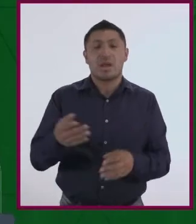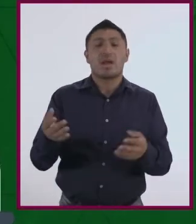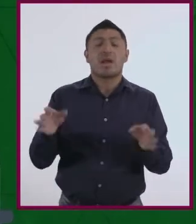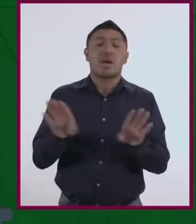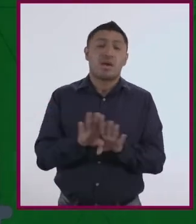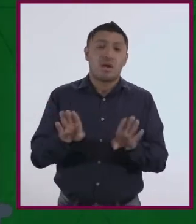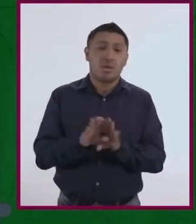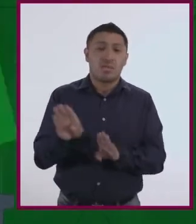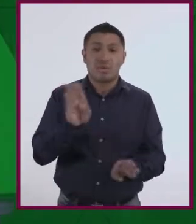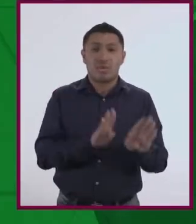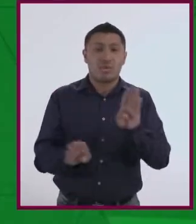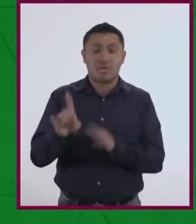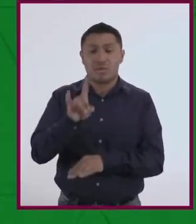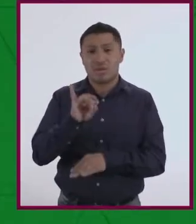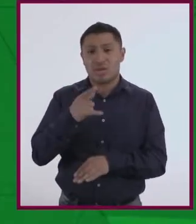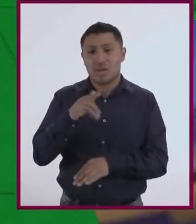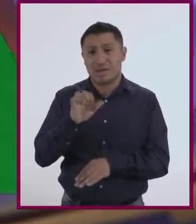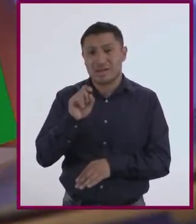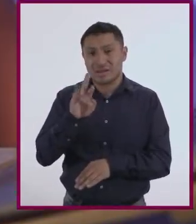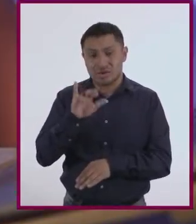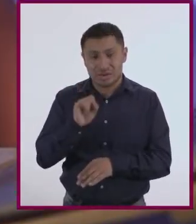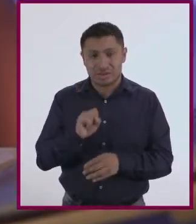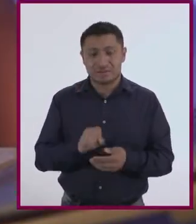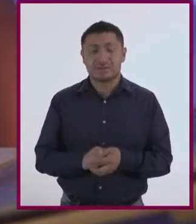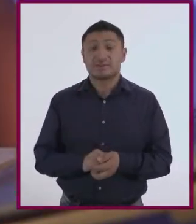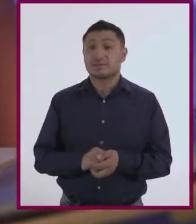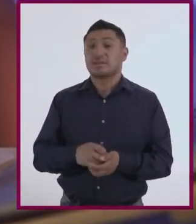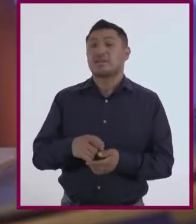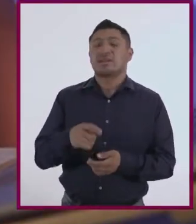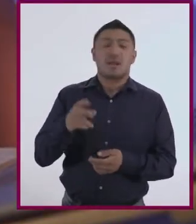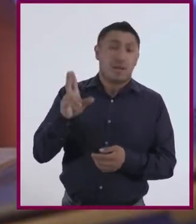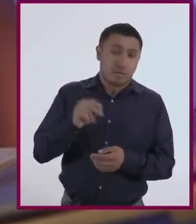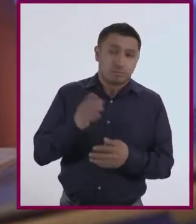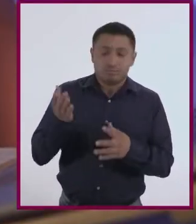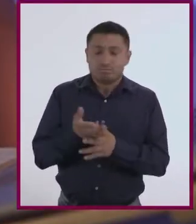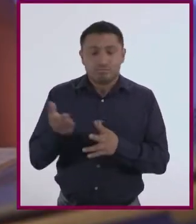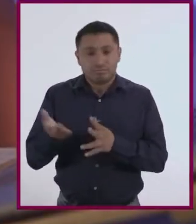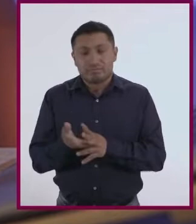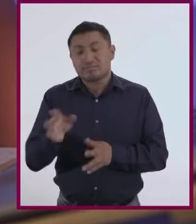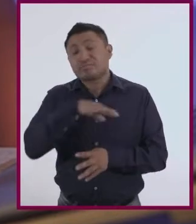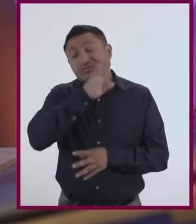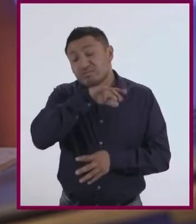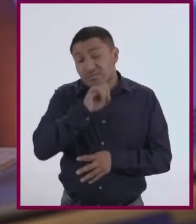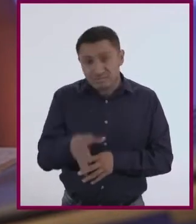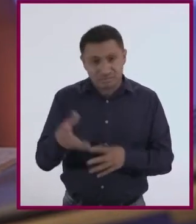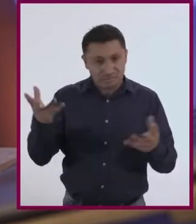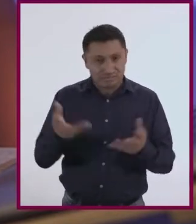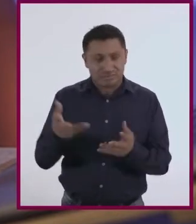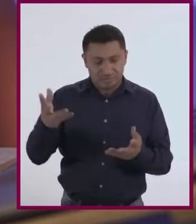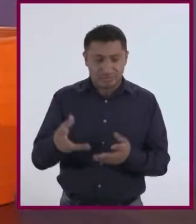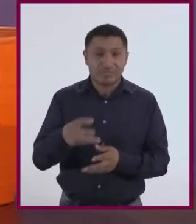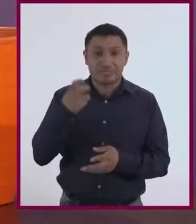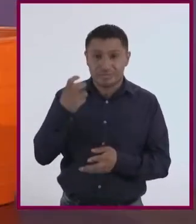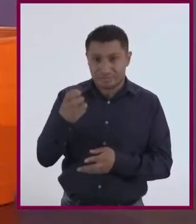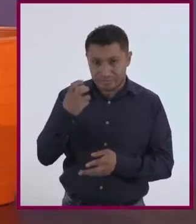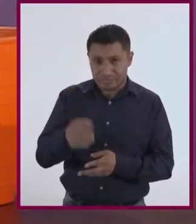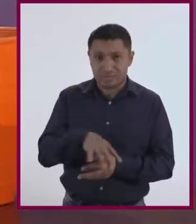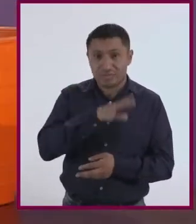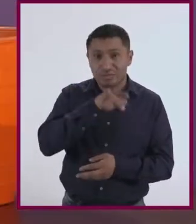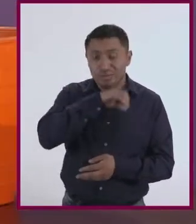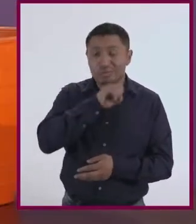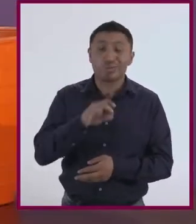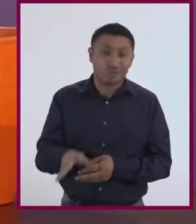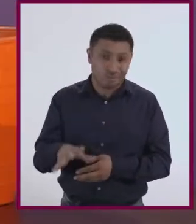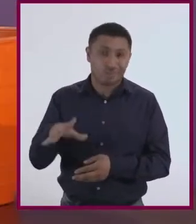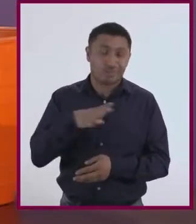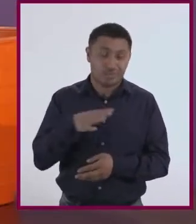de biodigestores. O sea, ¿el no separar la basura que generamos para reciclarla contamina? Sí, ya que dispone